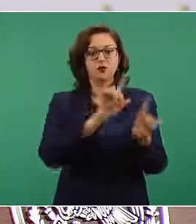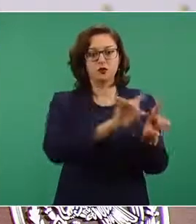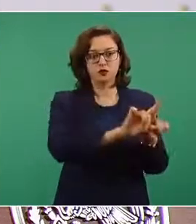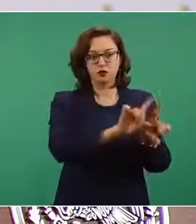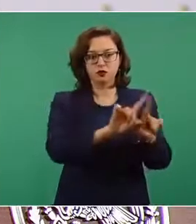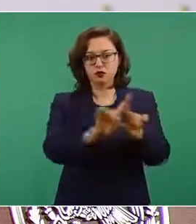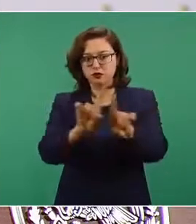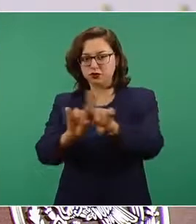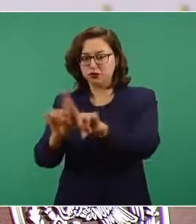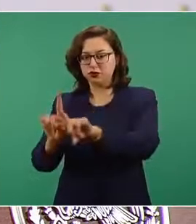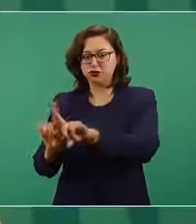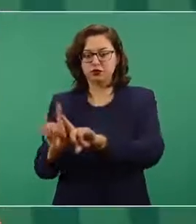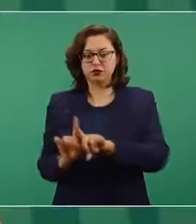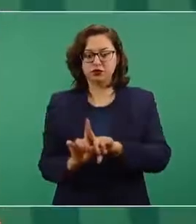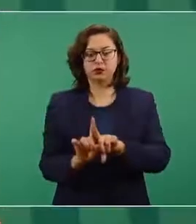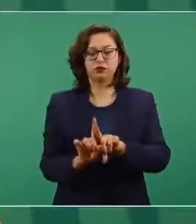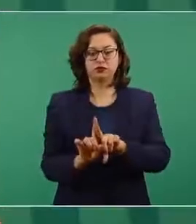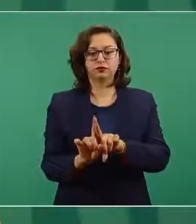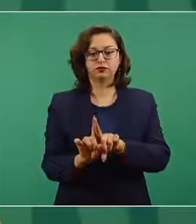afectaciones,